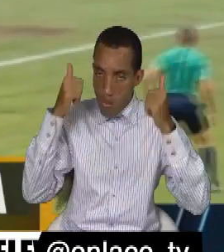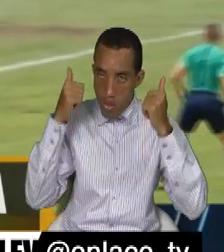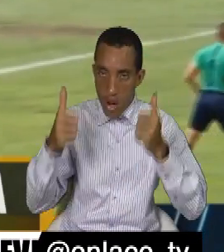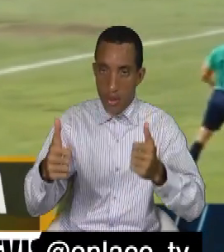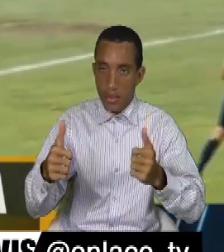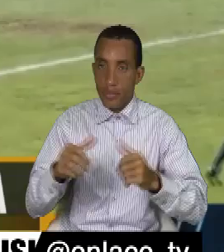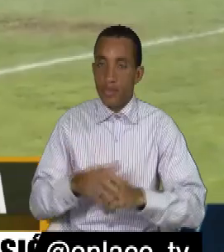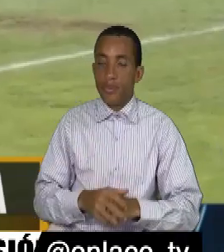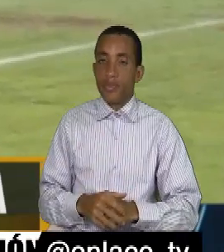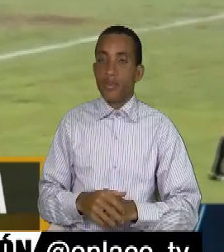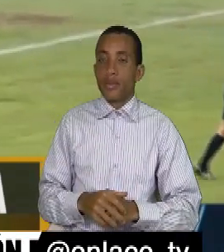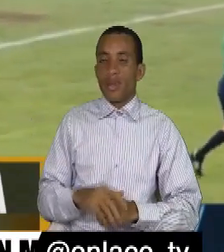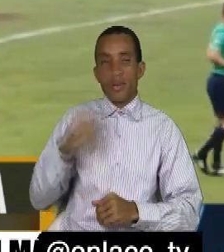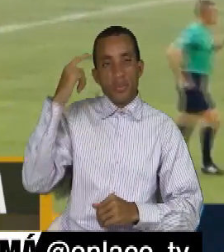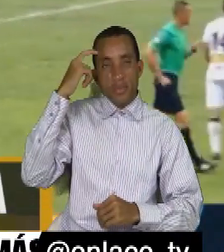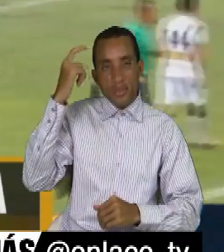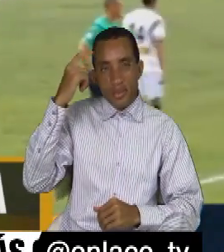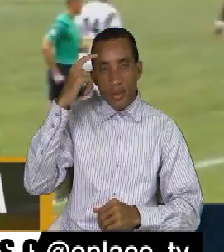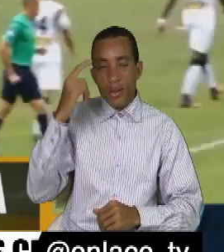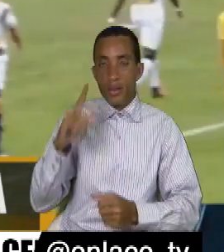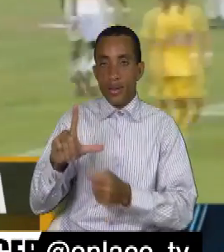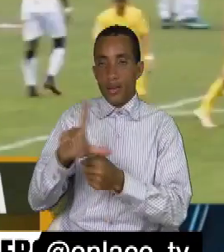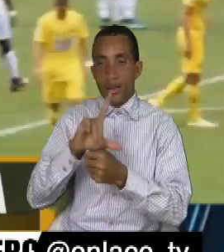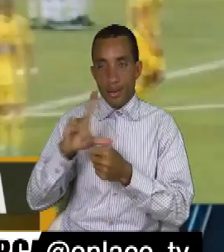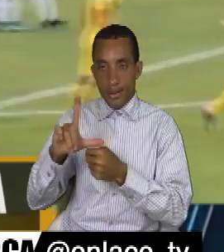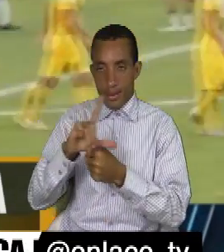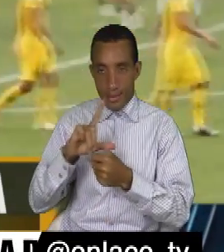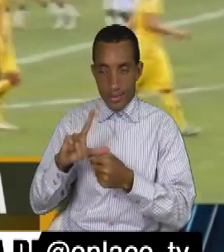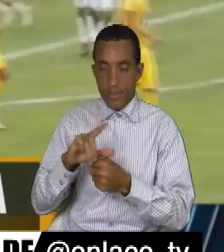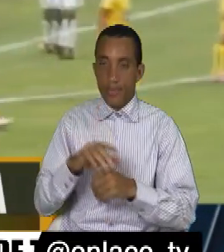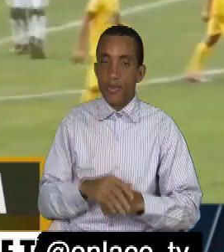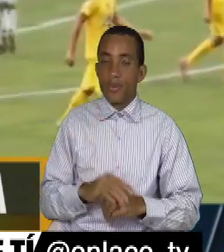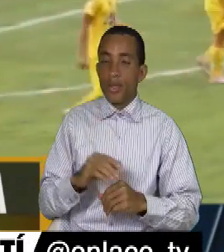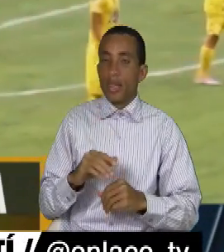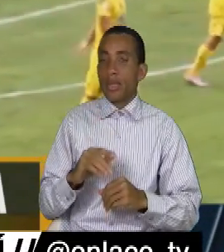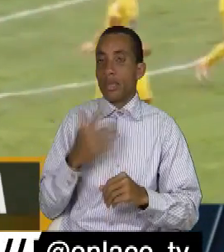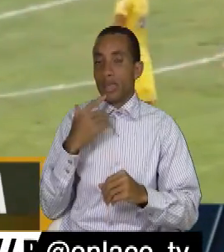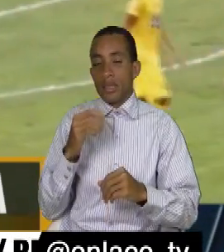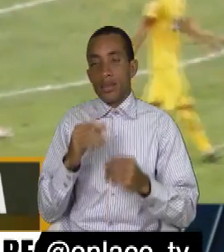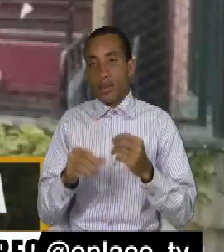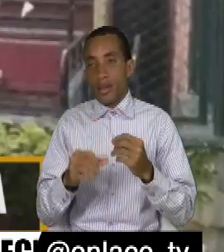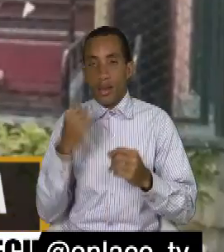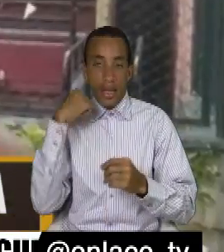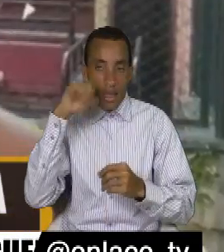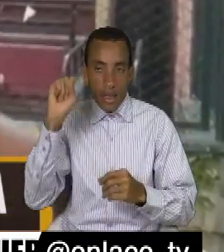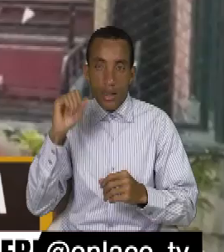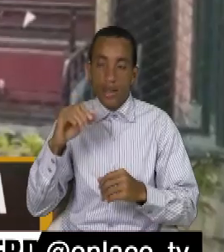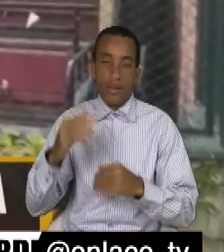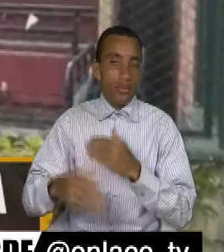ahora seguimos pensando en Liga. De ganar y mucho más clasificar a la siguiente fase